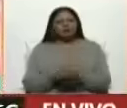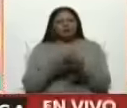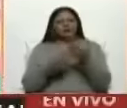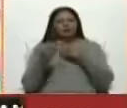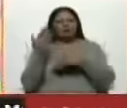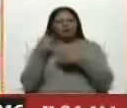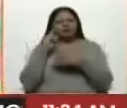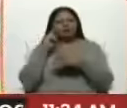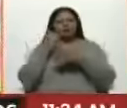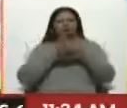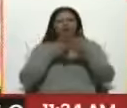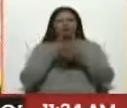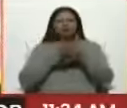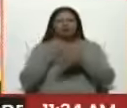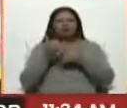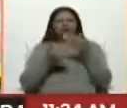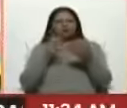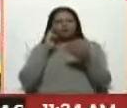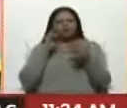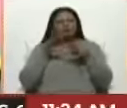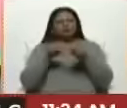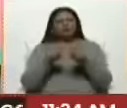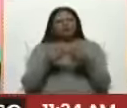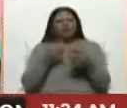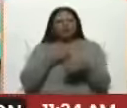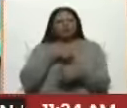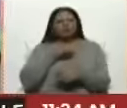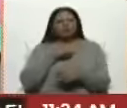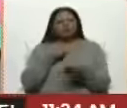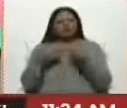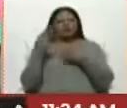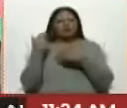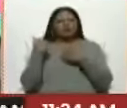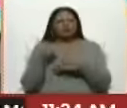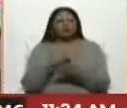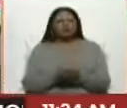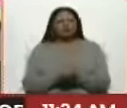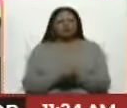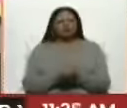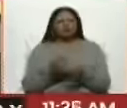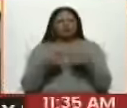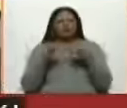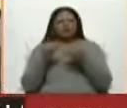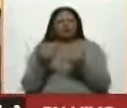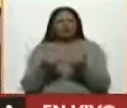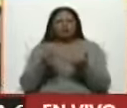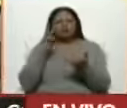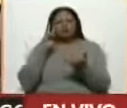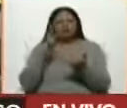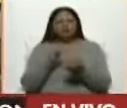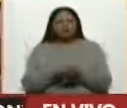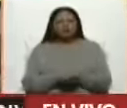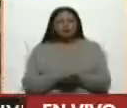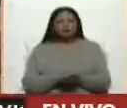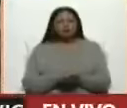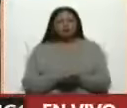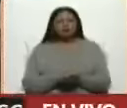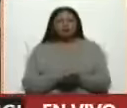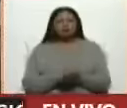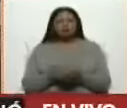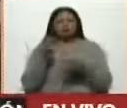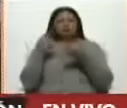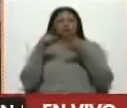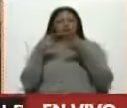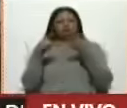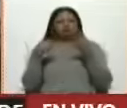antepasados libraron una lucha contra el imperio español de aquella época. Pero en aquel momento había una gran cantidad